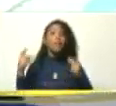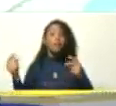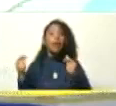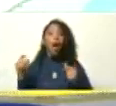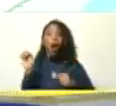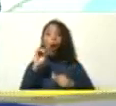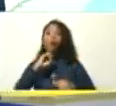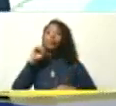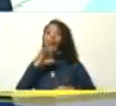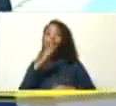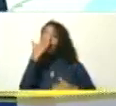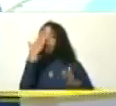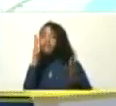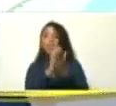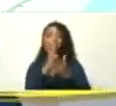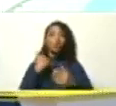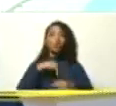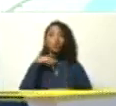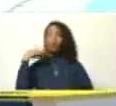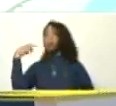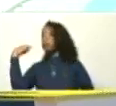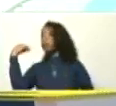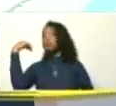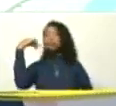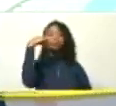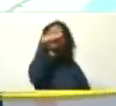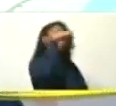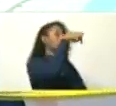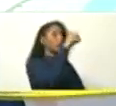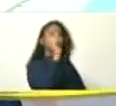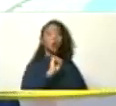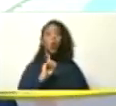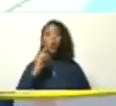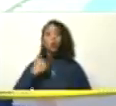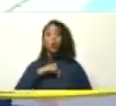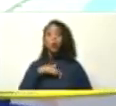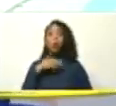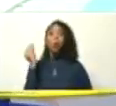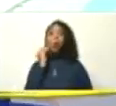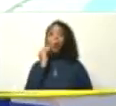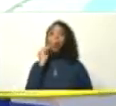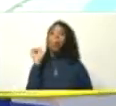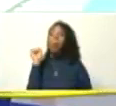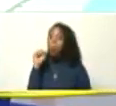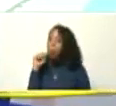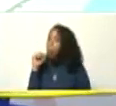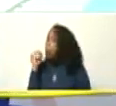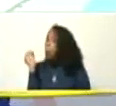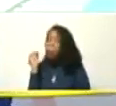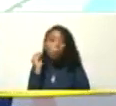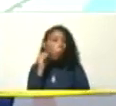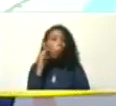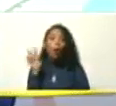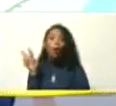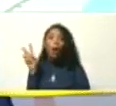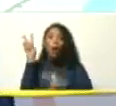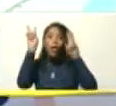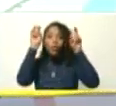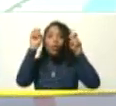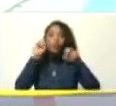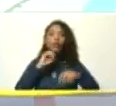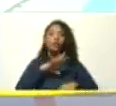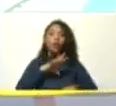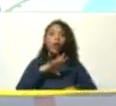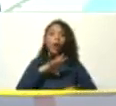histórico pasa al frente de nosotros y ni nos enteramos. Y un nuevo coloniaje